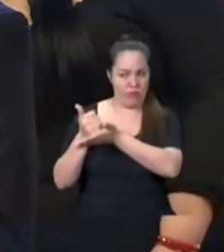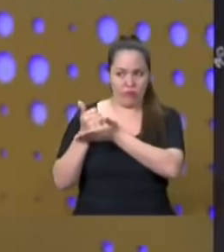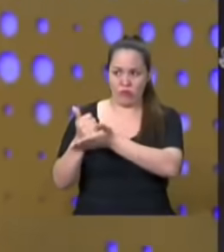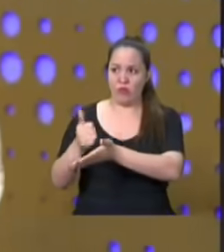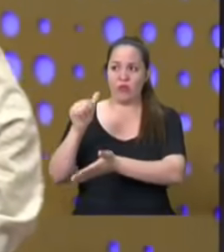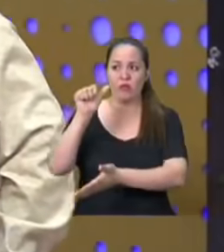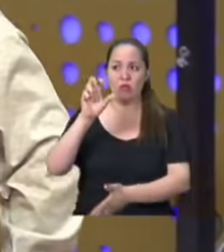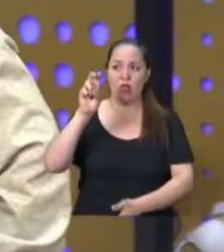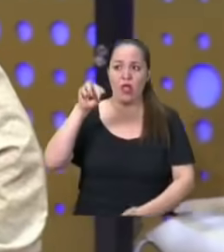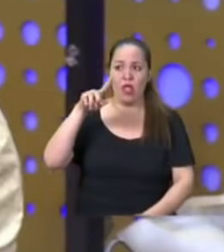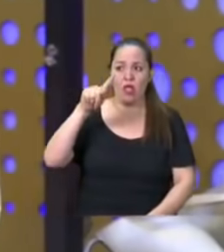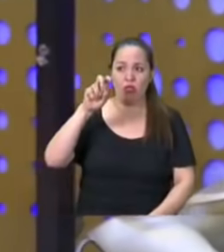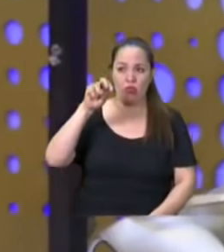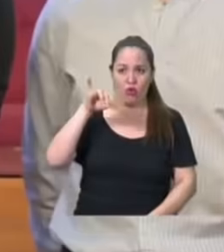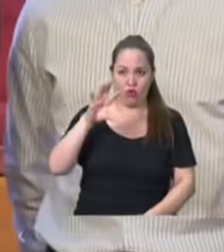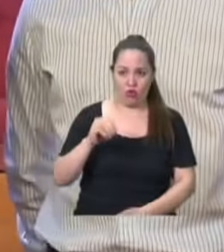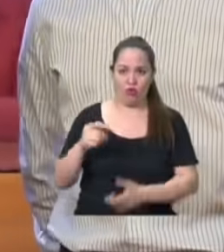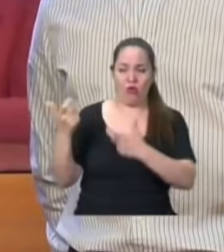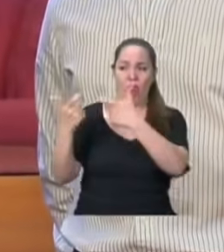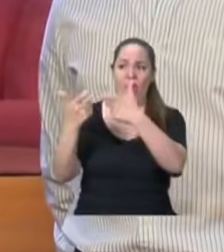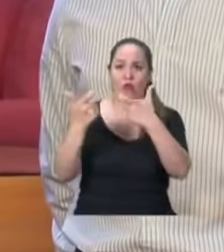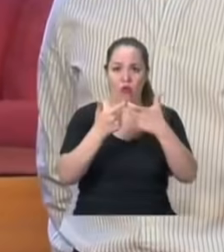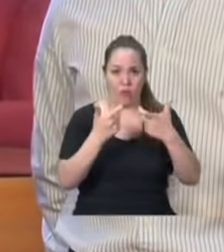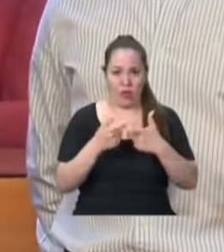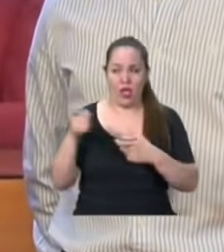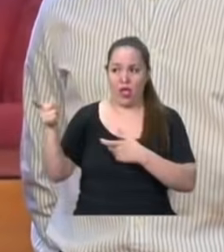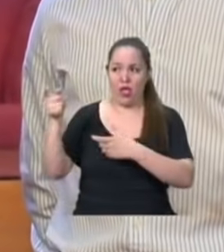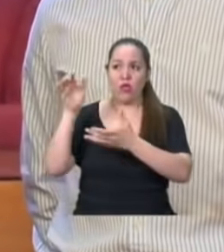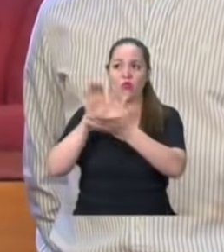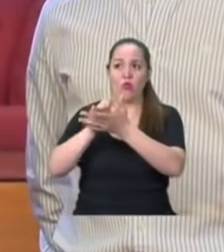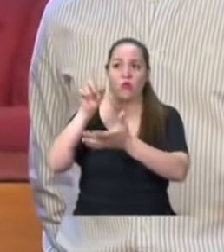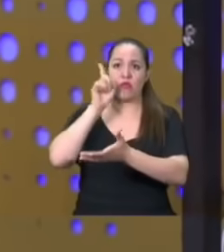cooperacha. Sí. Márcale a tu señora y ahorita...